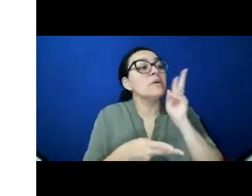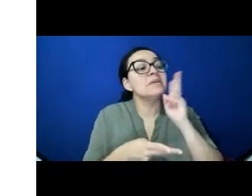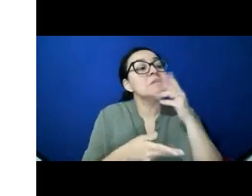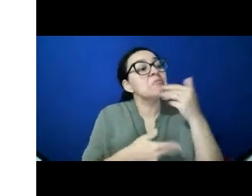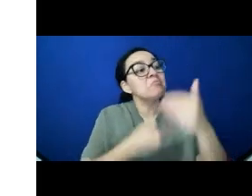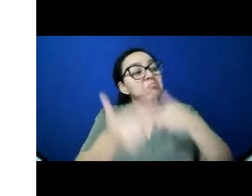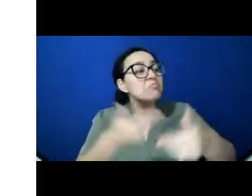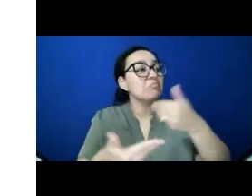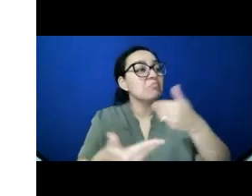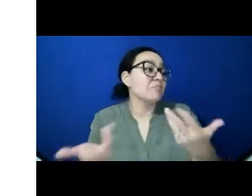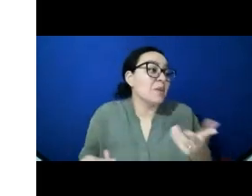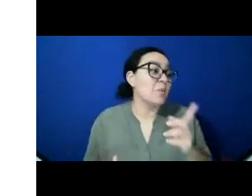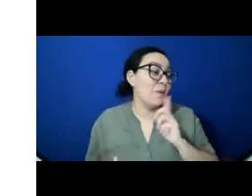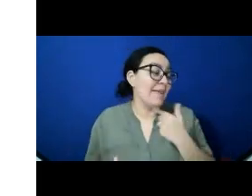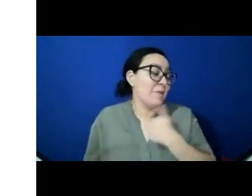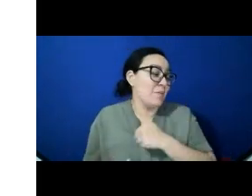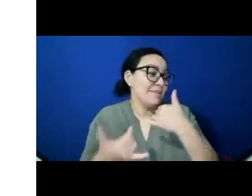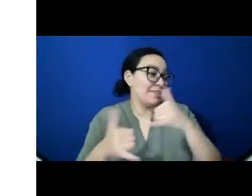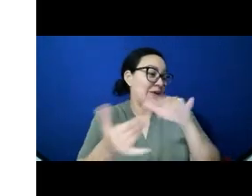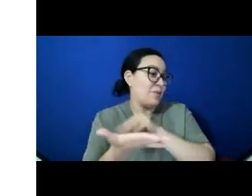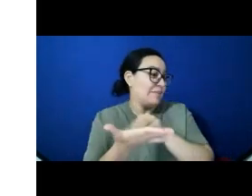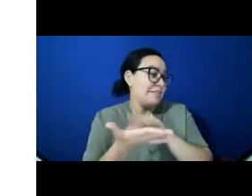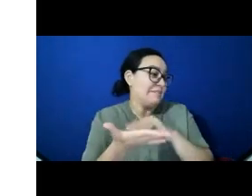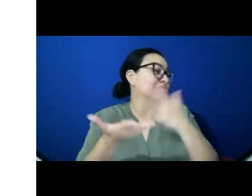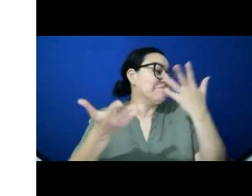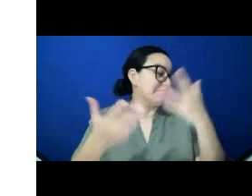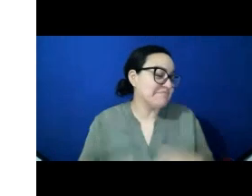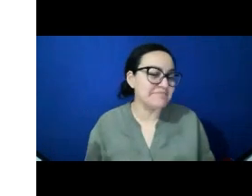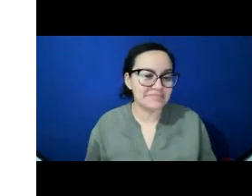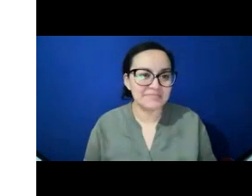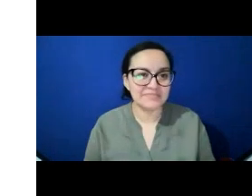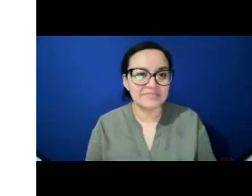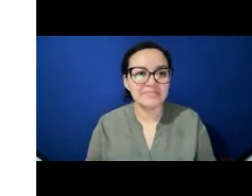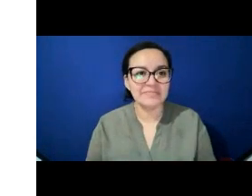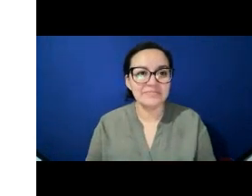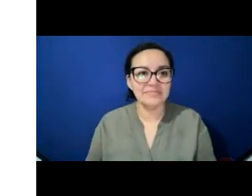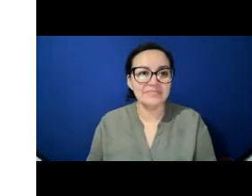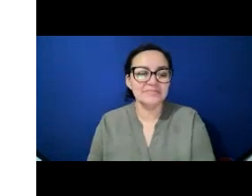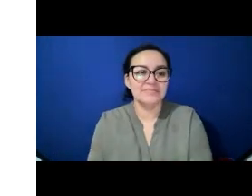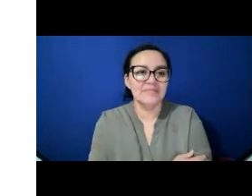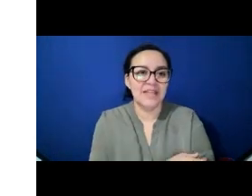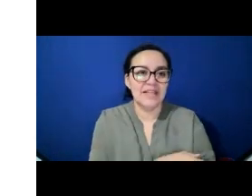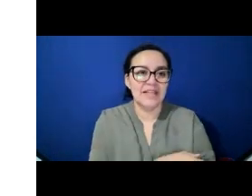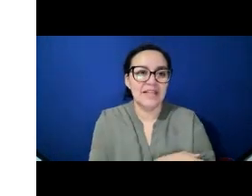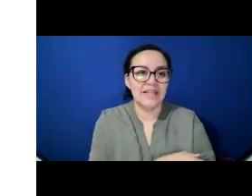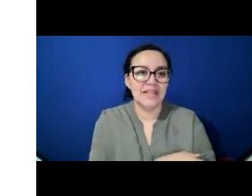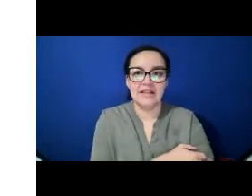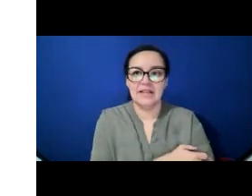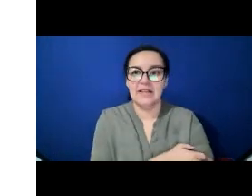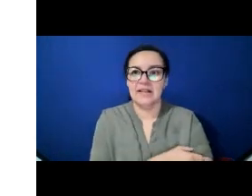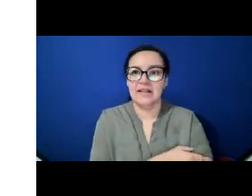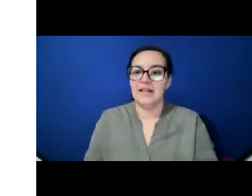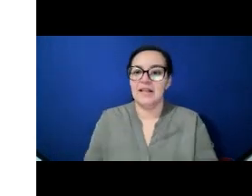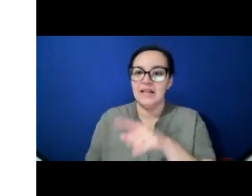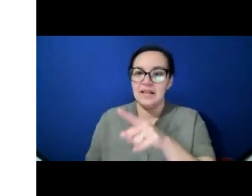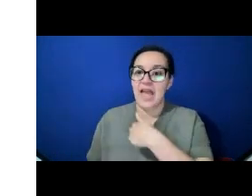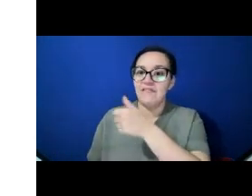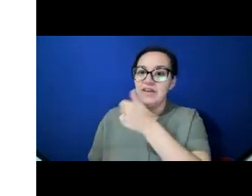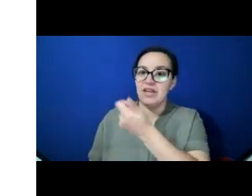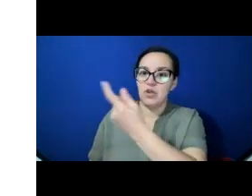era la intención, pero vamos a ver, todo esto es un ejercicio de aprendizaje y estamos abiertos a hacer ajustes. Bien, tenemos